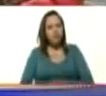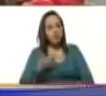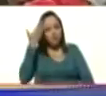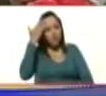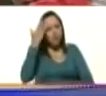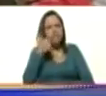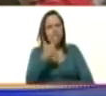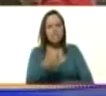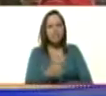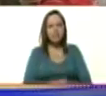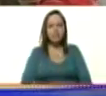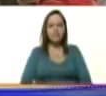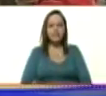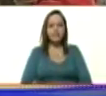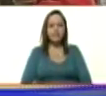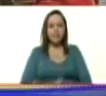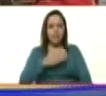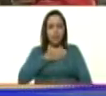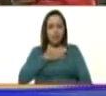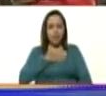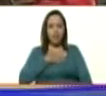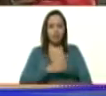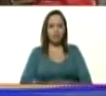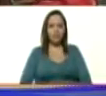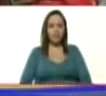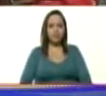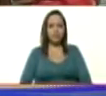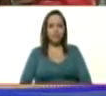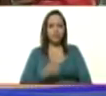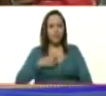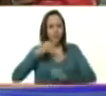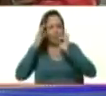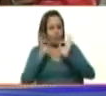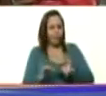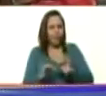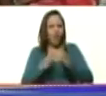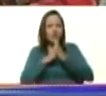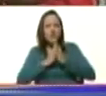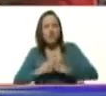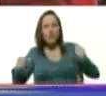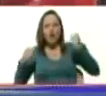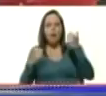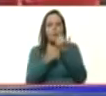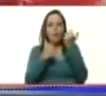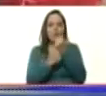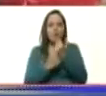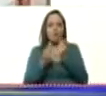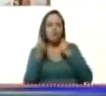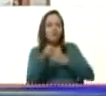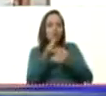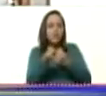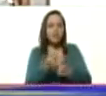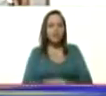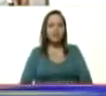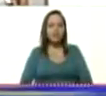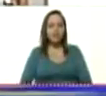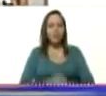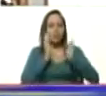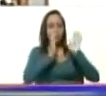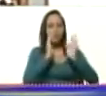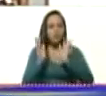diciendo, que yo les garantizo todo el apoyo financiero,